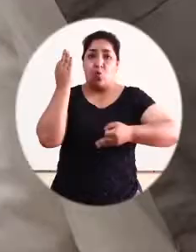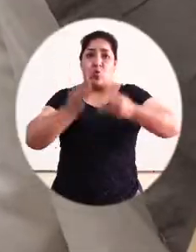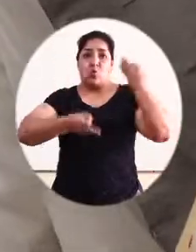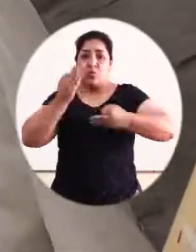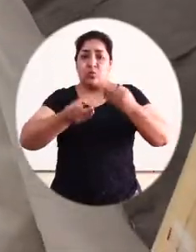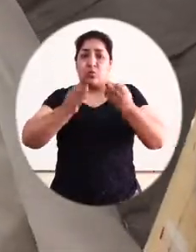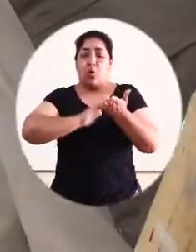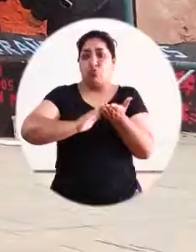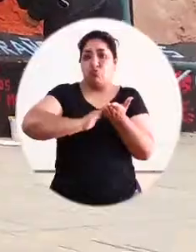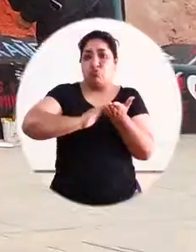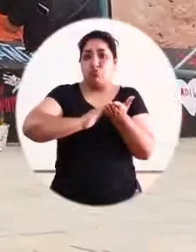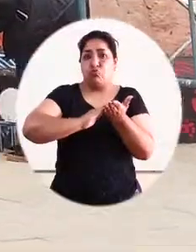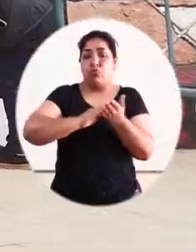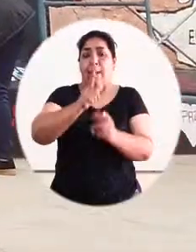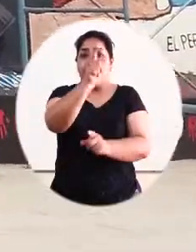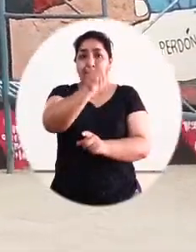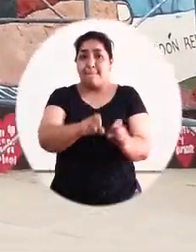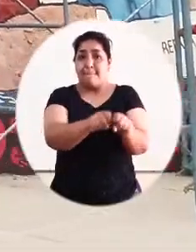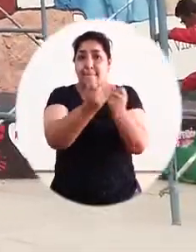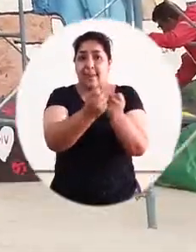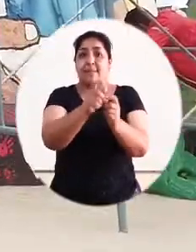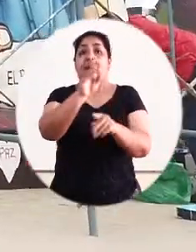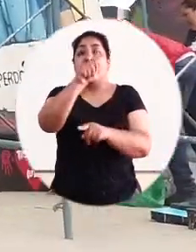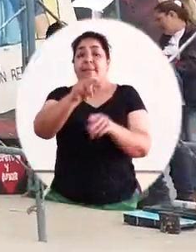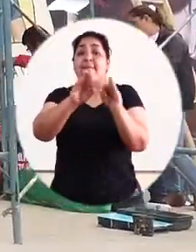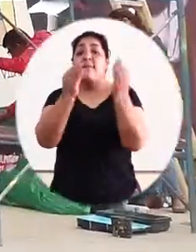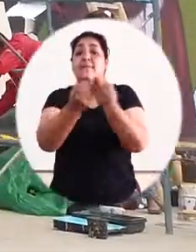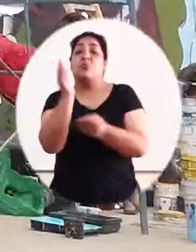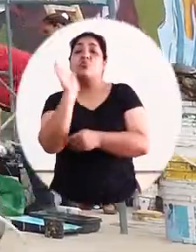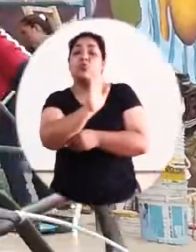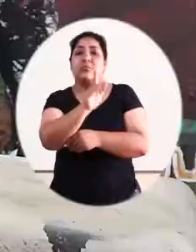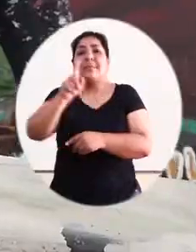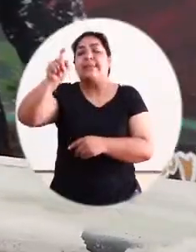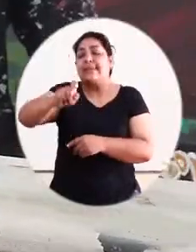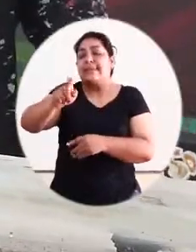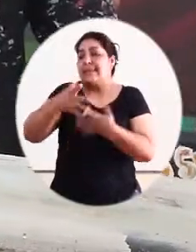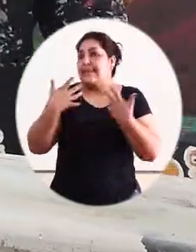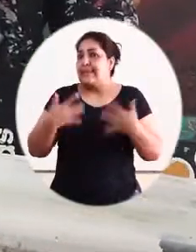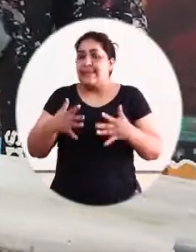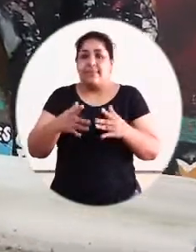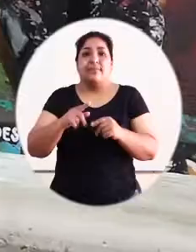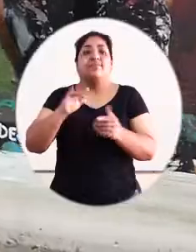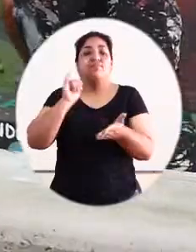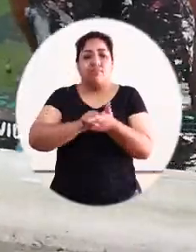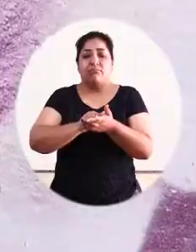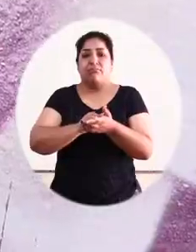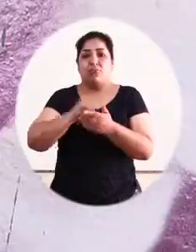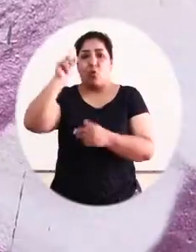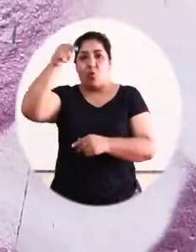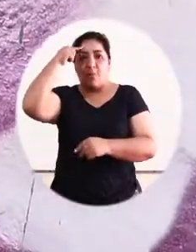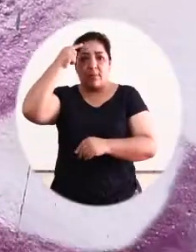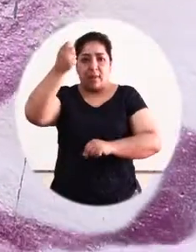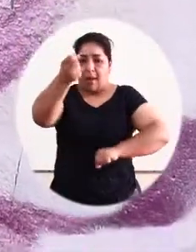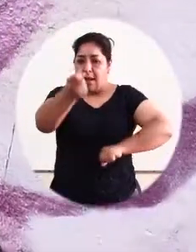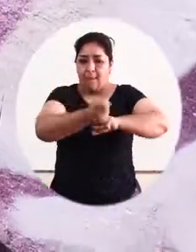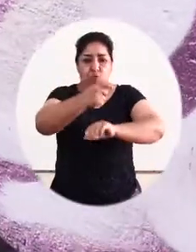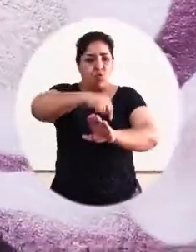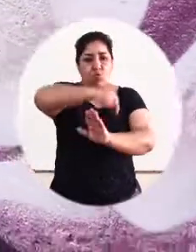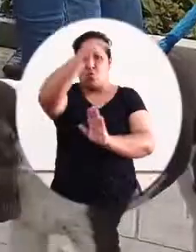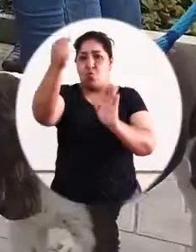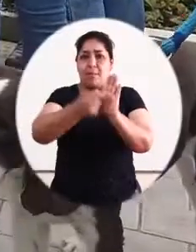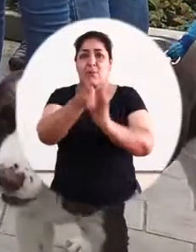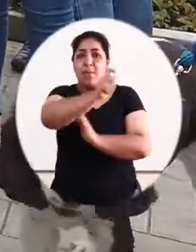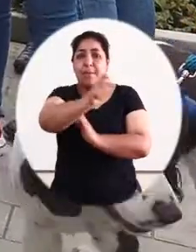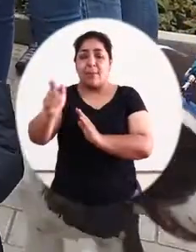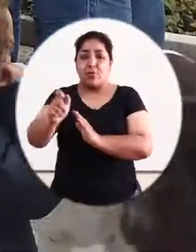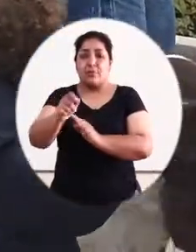y reparación para las víctimas y sus seres queridos es una gran necesidad y por ello desde la gobernación se reiteró el apoyo pleno